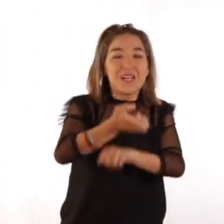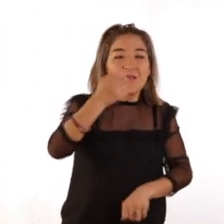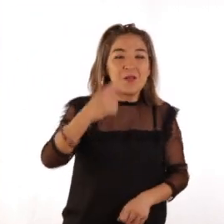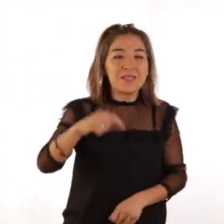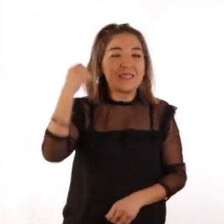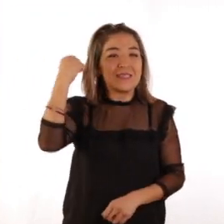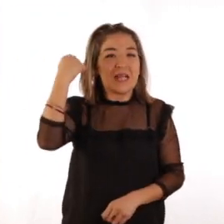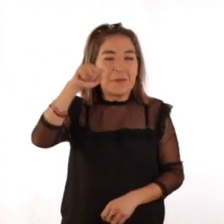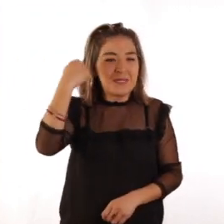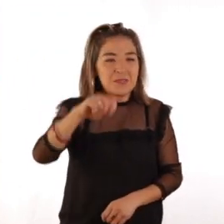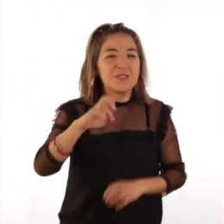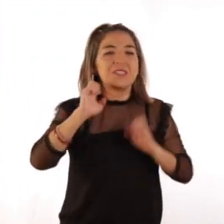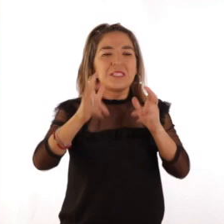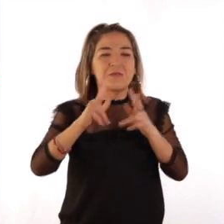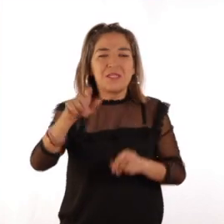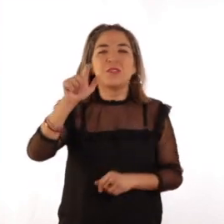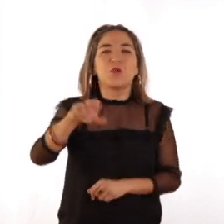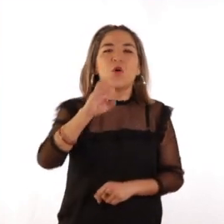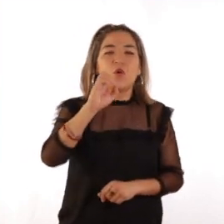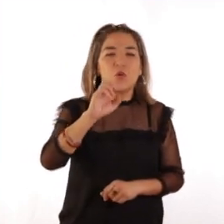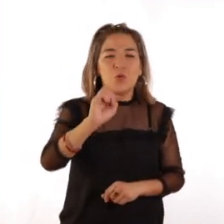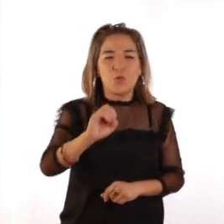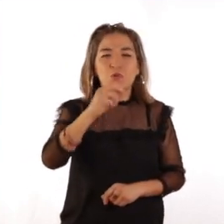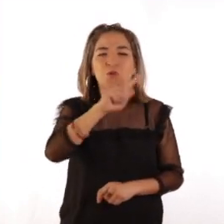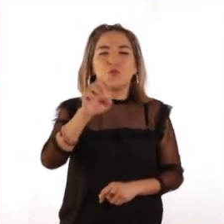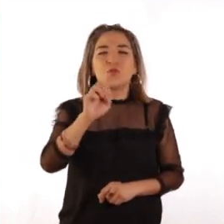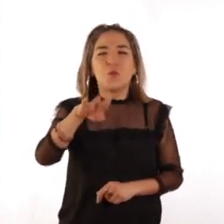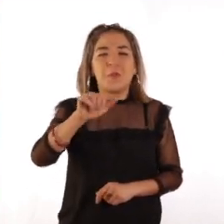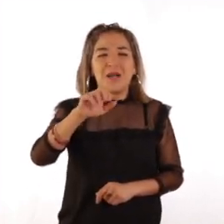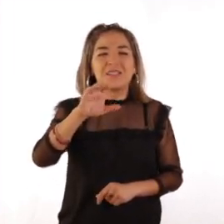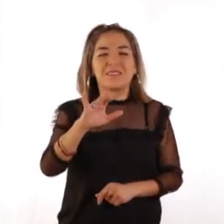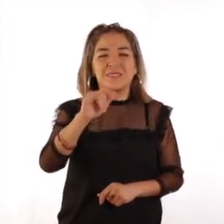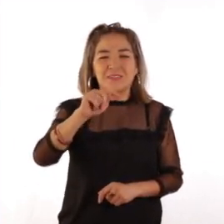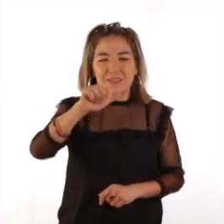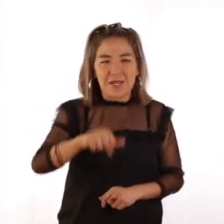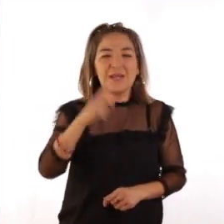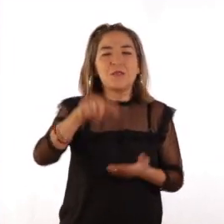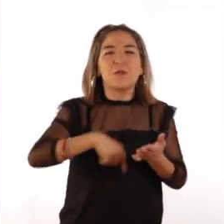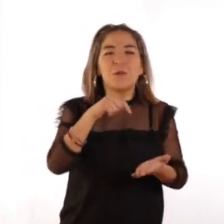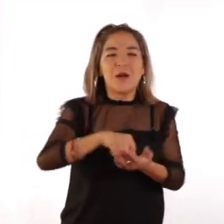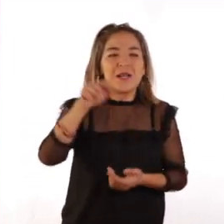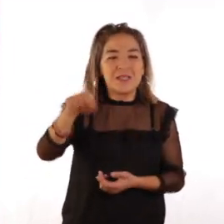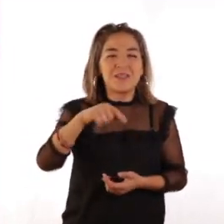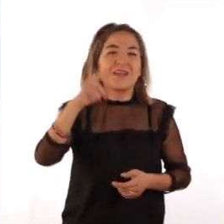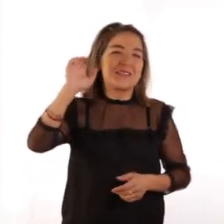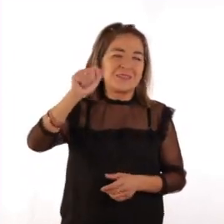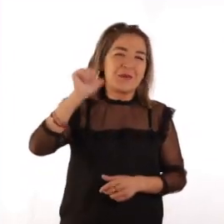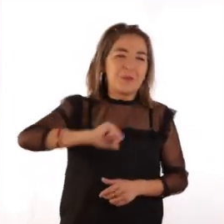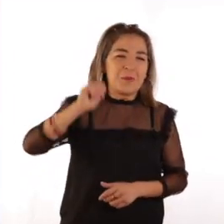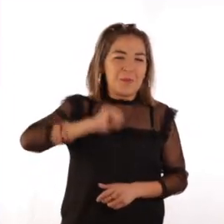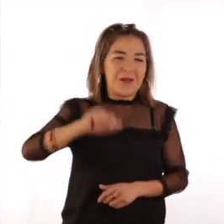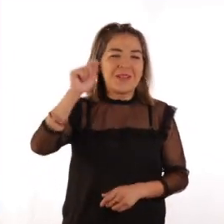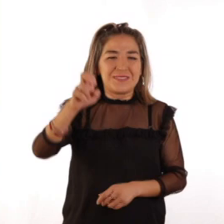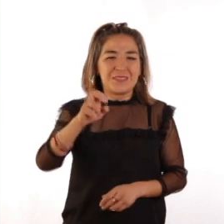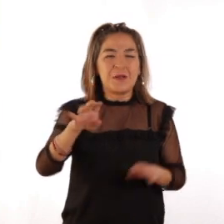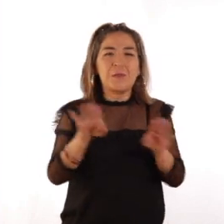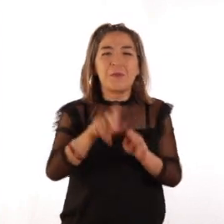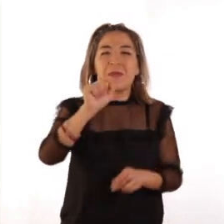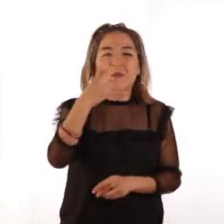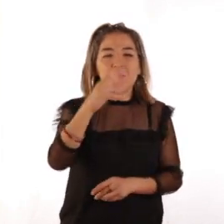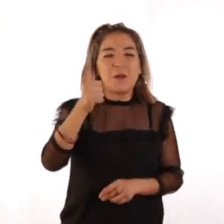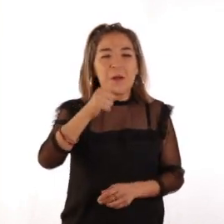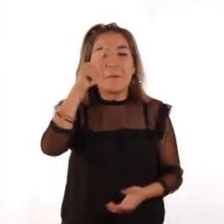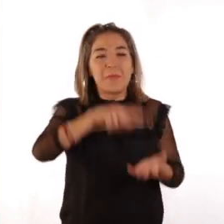estados de Tabasco y Chiapas. Usumacinta. Nombre que recibió un territorio durante el Imperio de Iturbide del